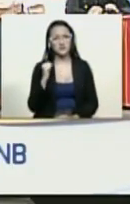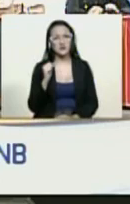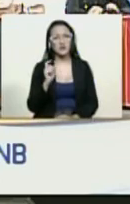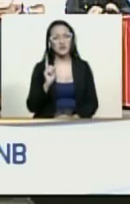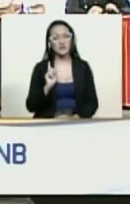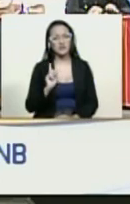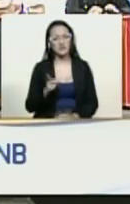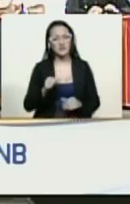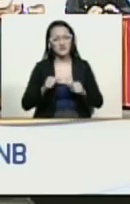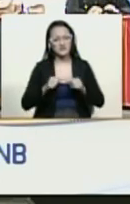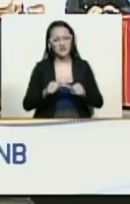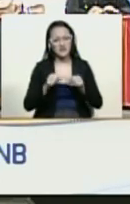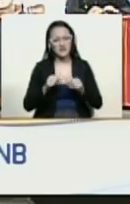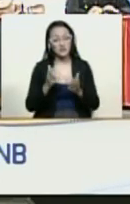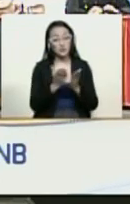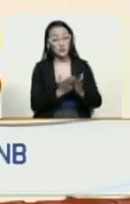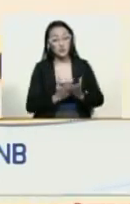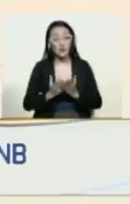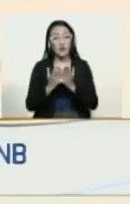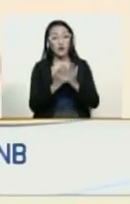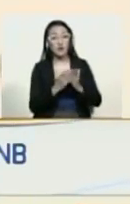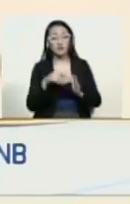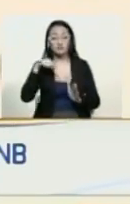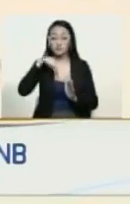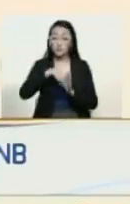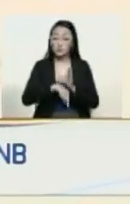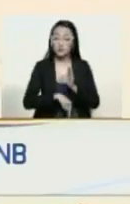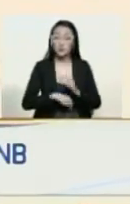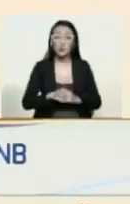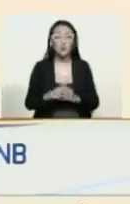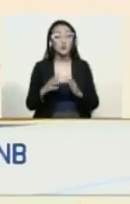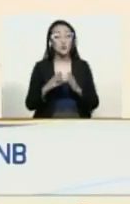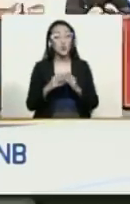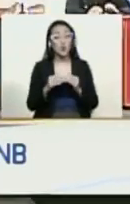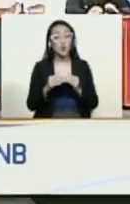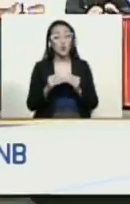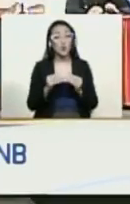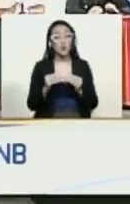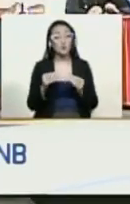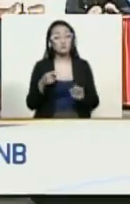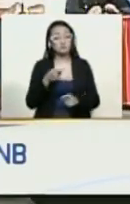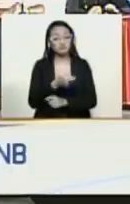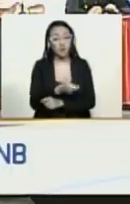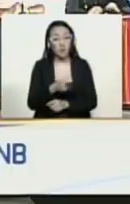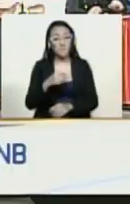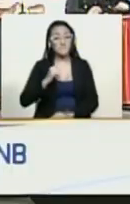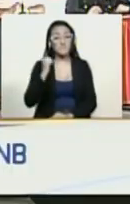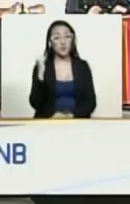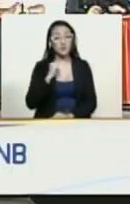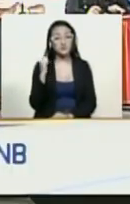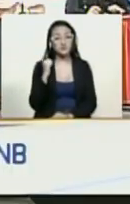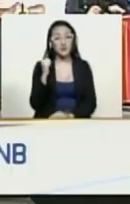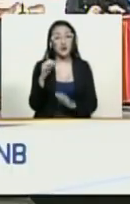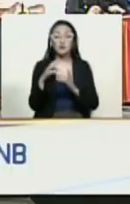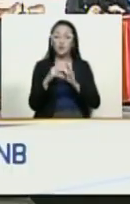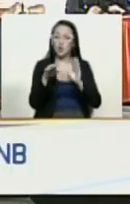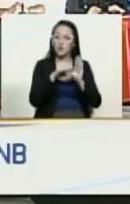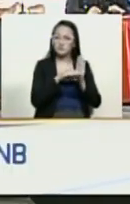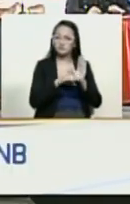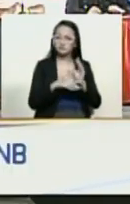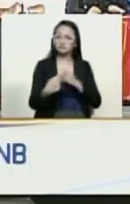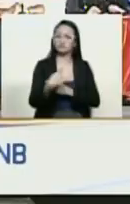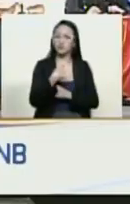seguir forjándose en toda la carrera policial, en todas las fases que les